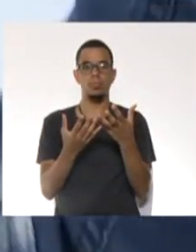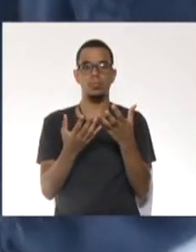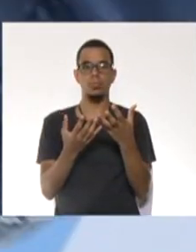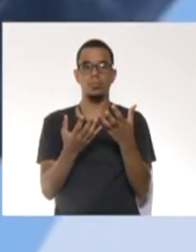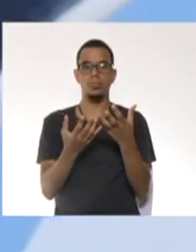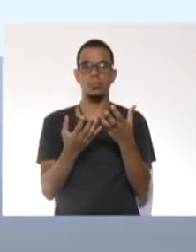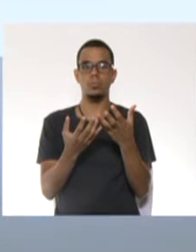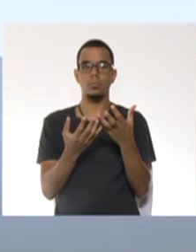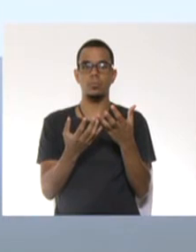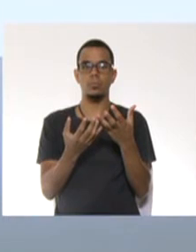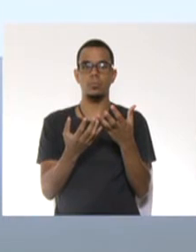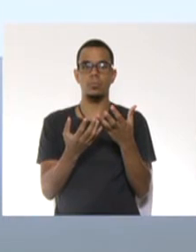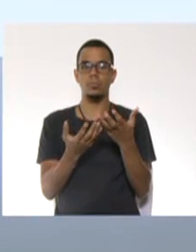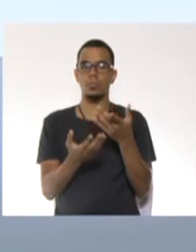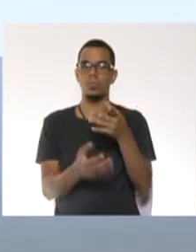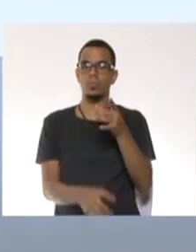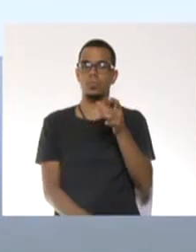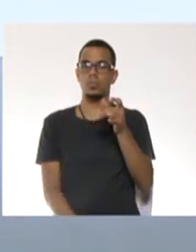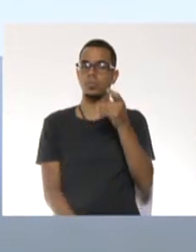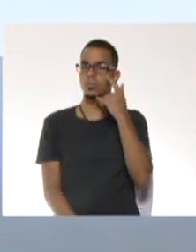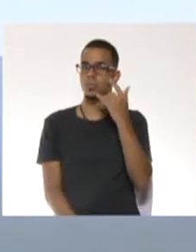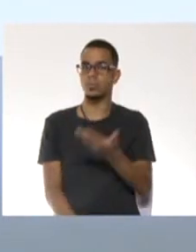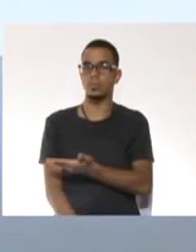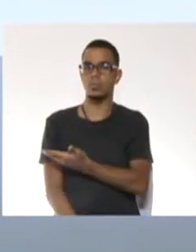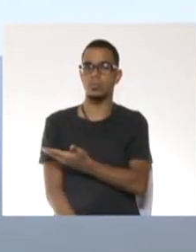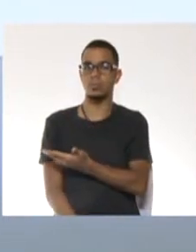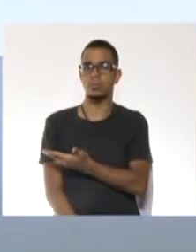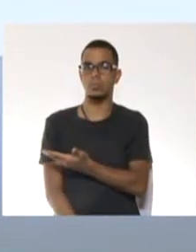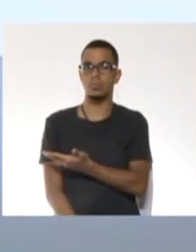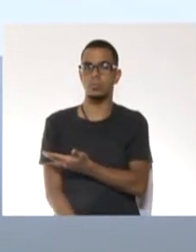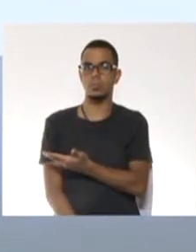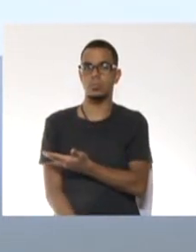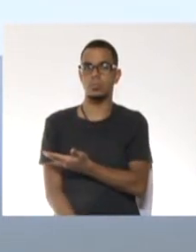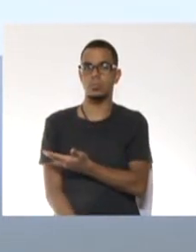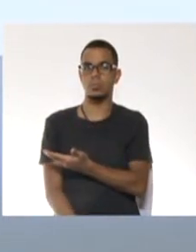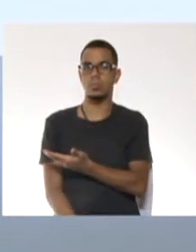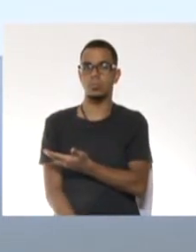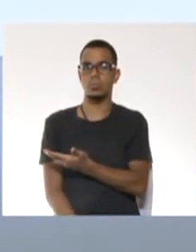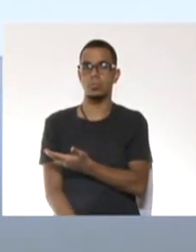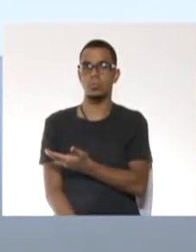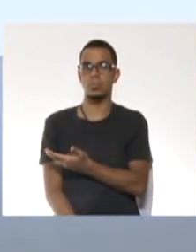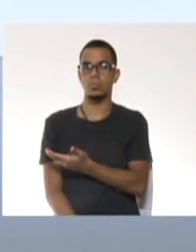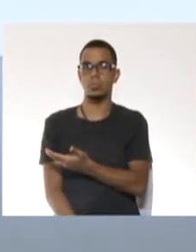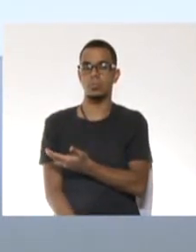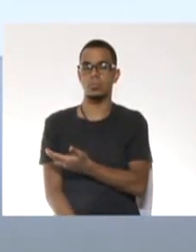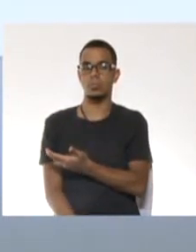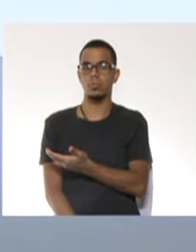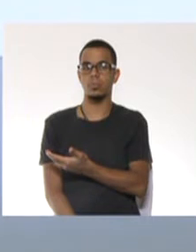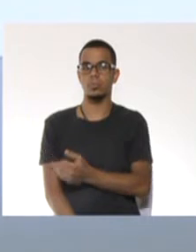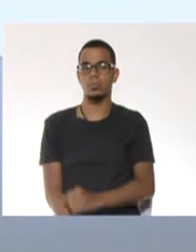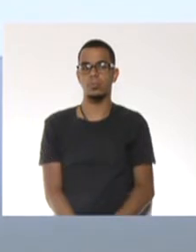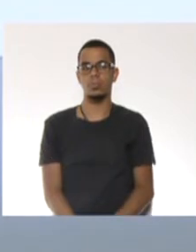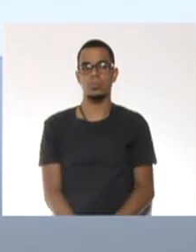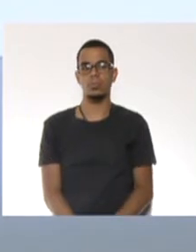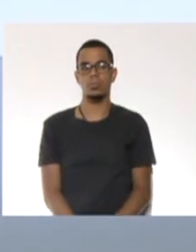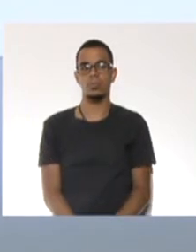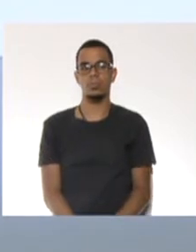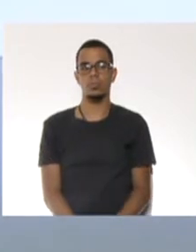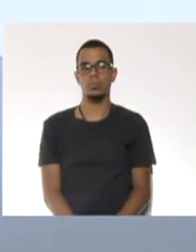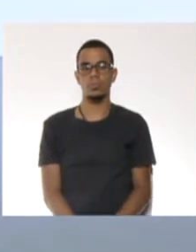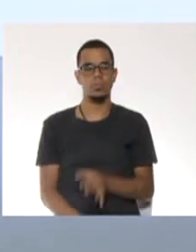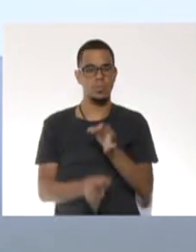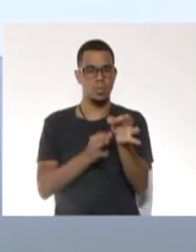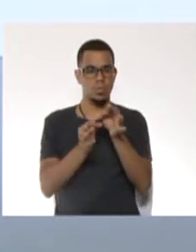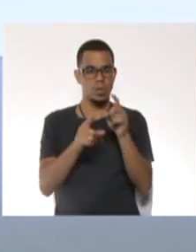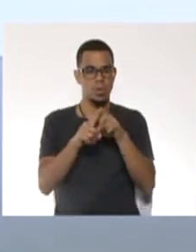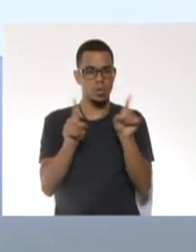se lanzó en una altura. Pero acá la vamos a hacer de diferente. Acá